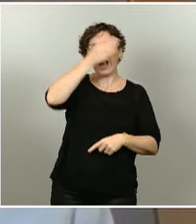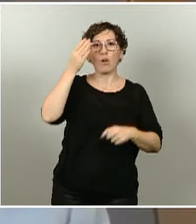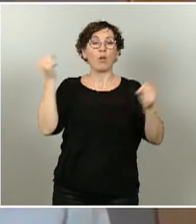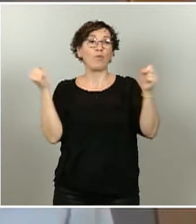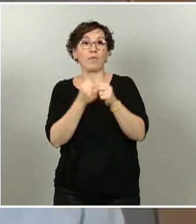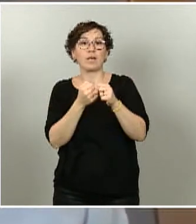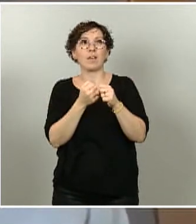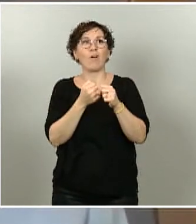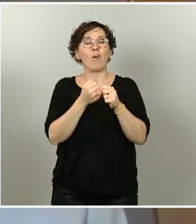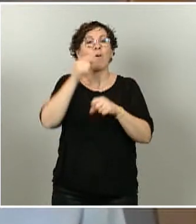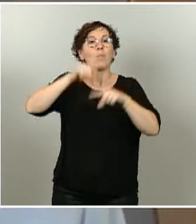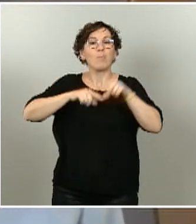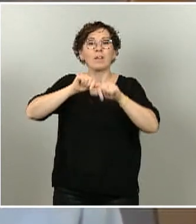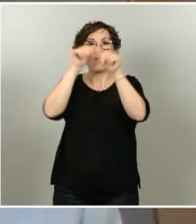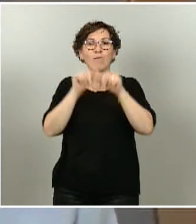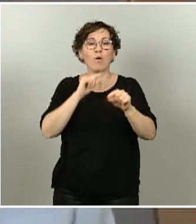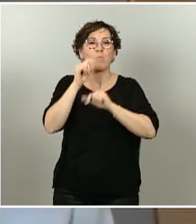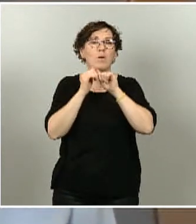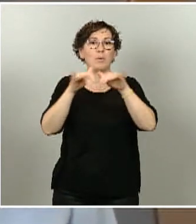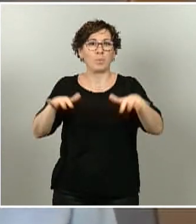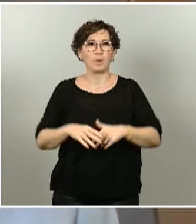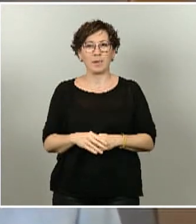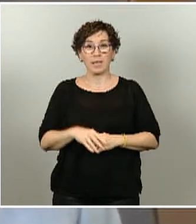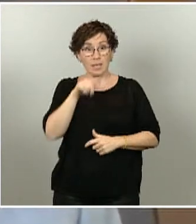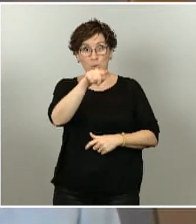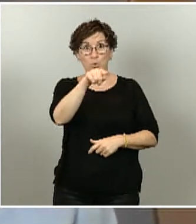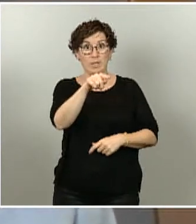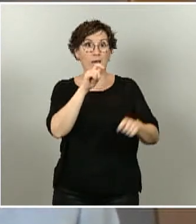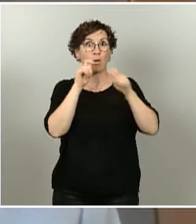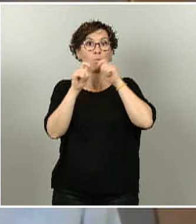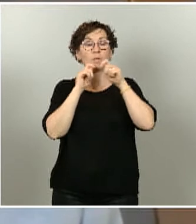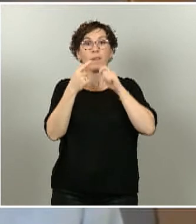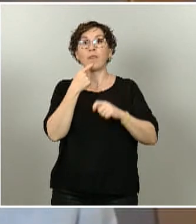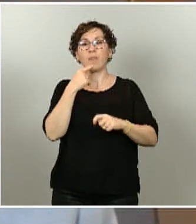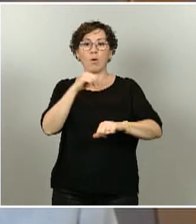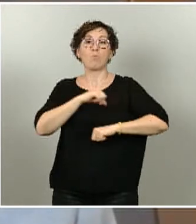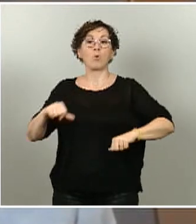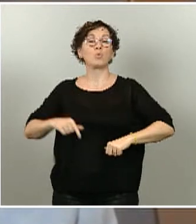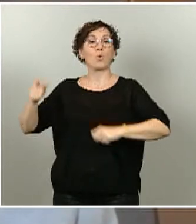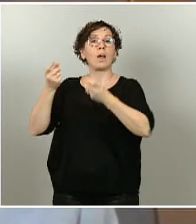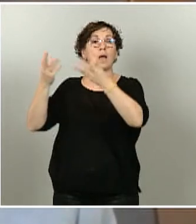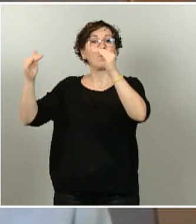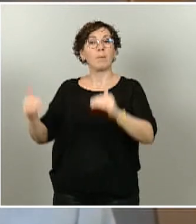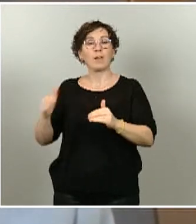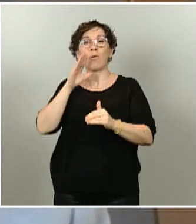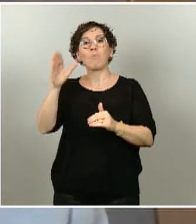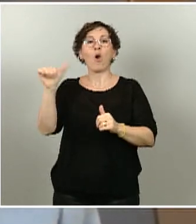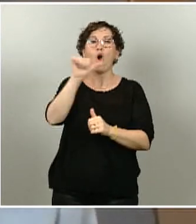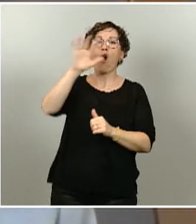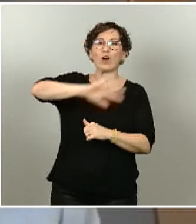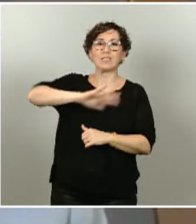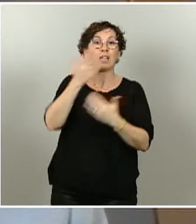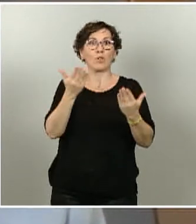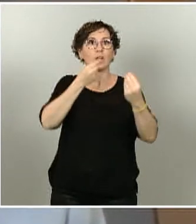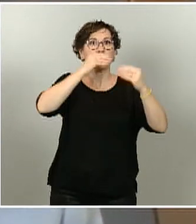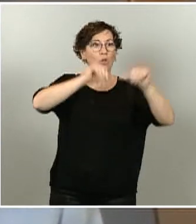agresiva. Y usted dijo, si no me equivoco, en una entrevista, que en Portugal había menos casos porque estaba más al oeste. ¿Con cuál de estas versiones debemos quedarnos? Muchas